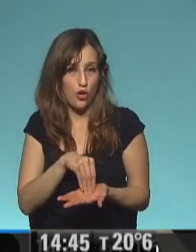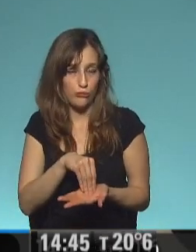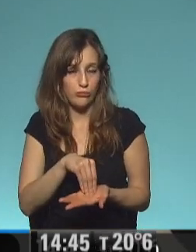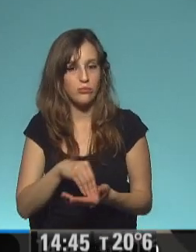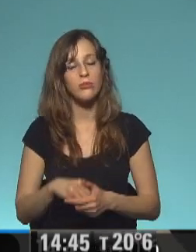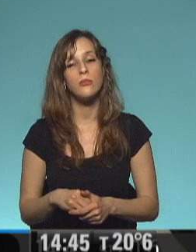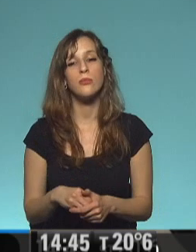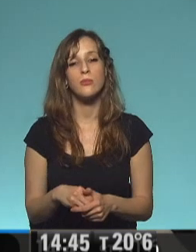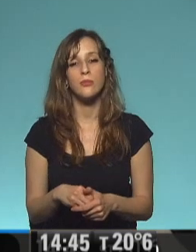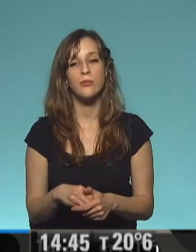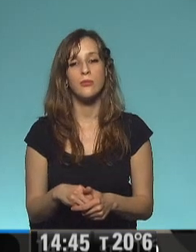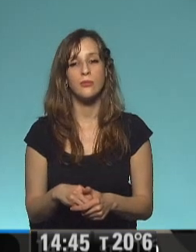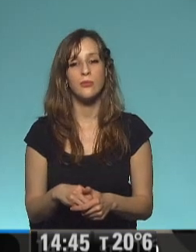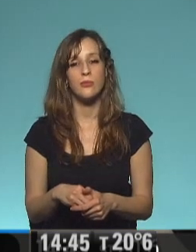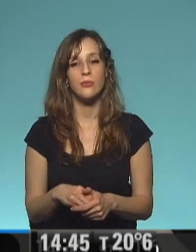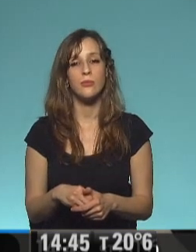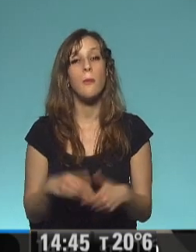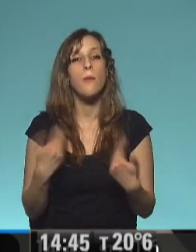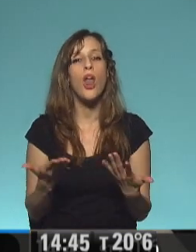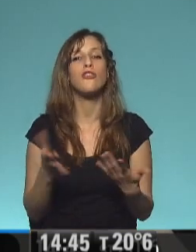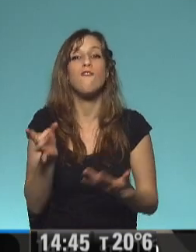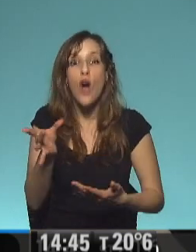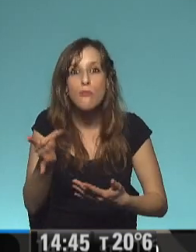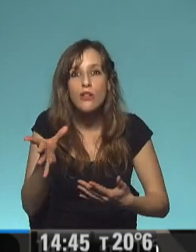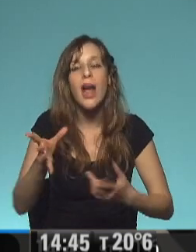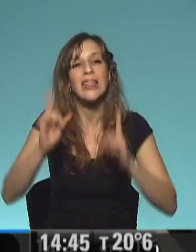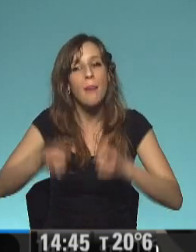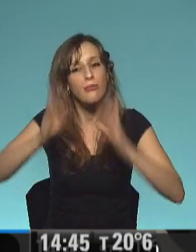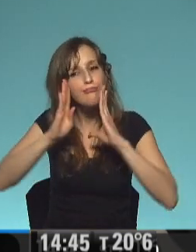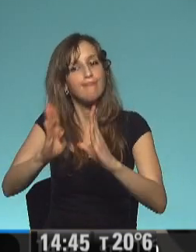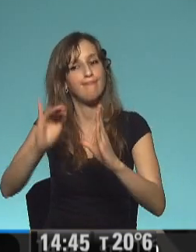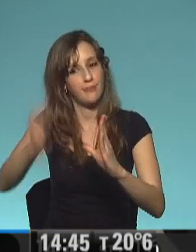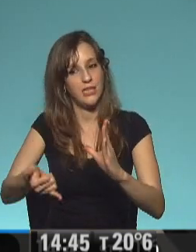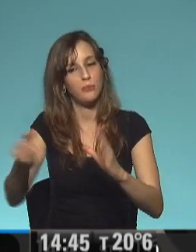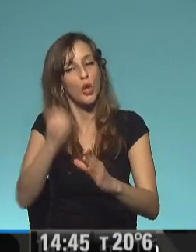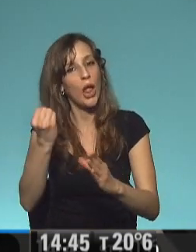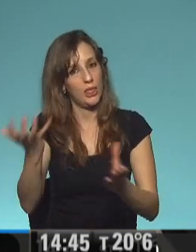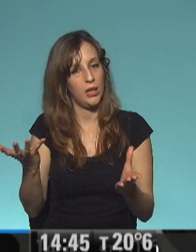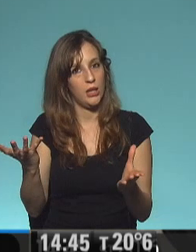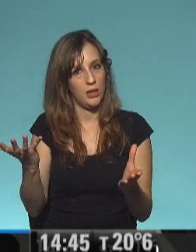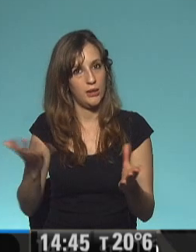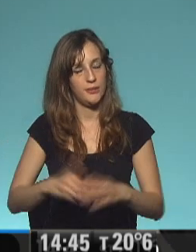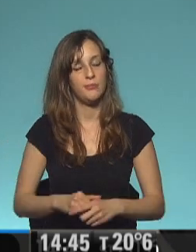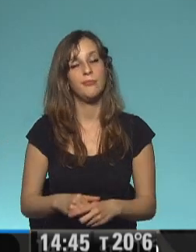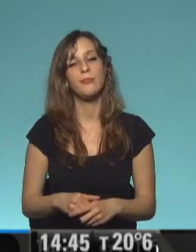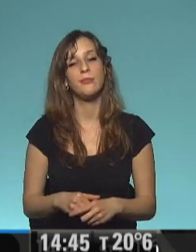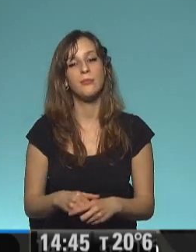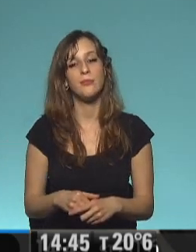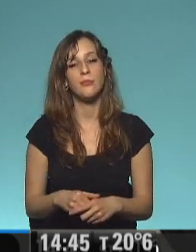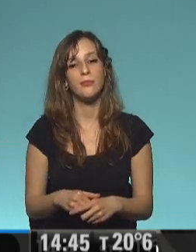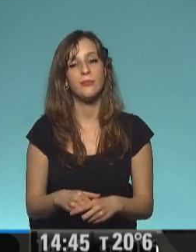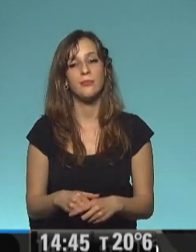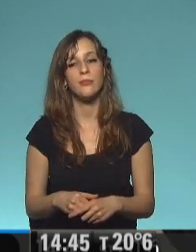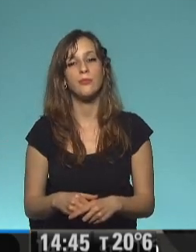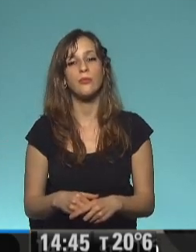Formosa es parte de nuestra preocupación. Así en eso quiero que estén muy tranquilos. Y hoy